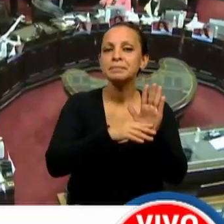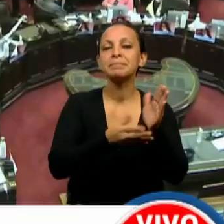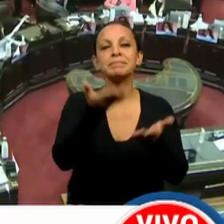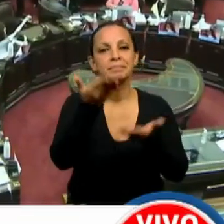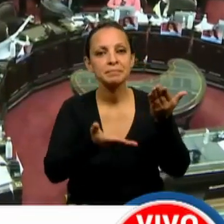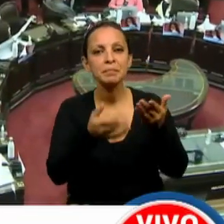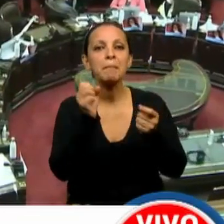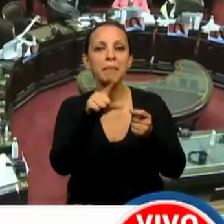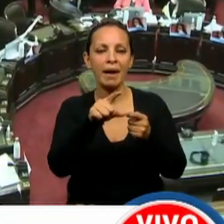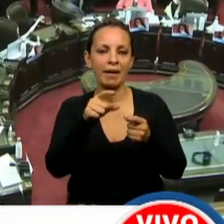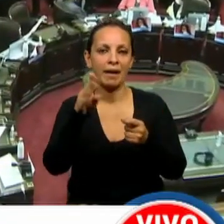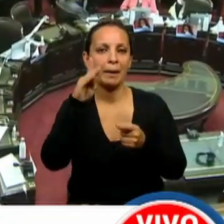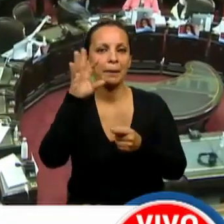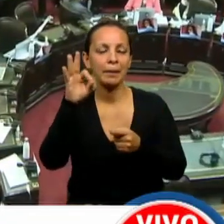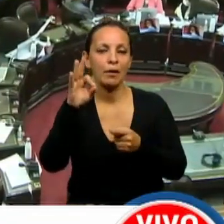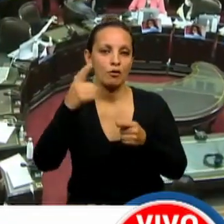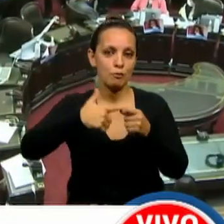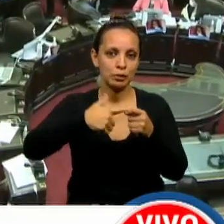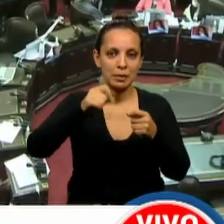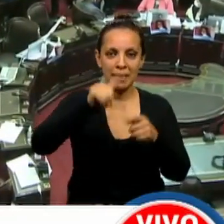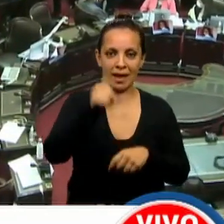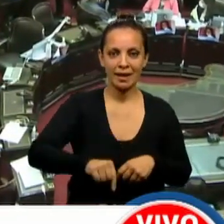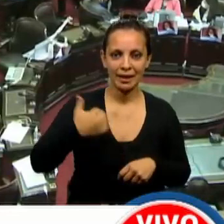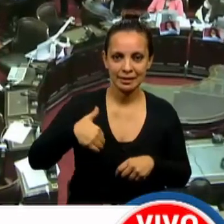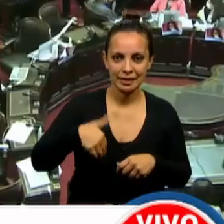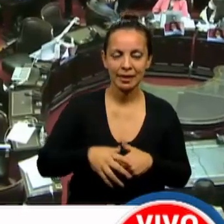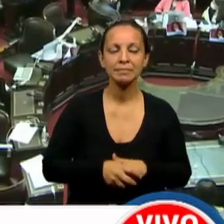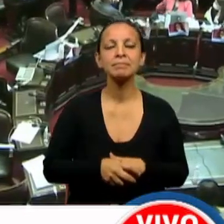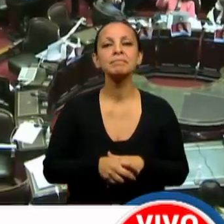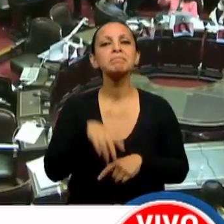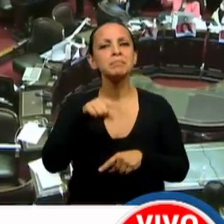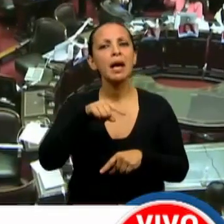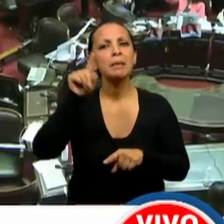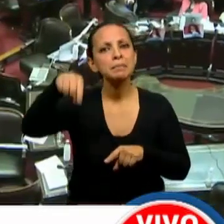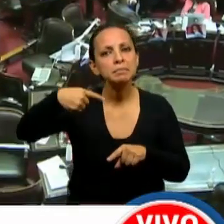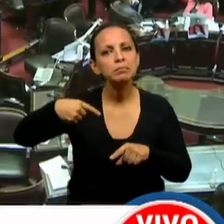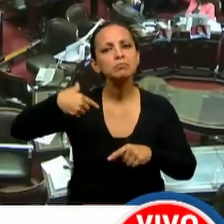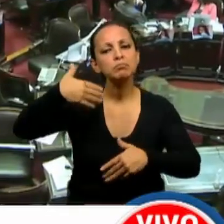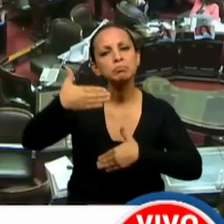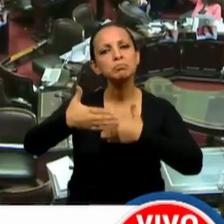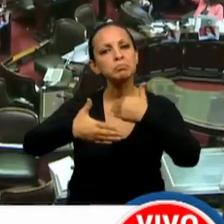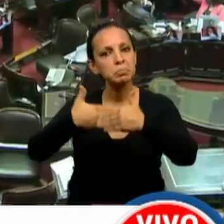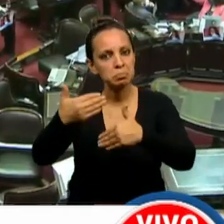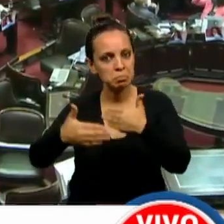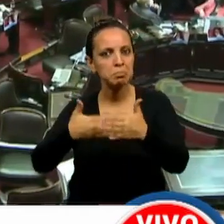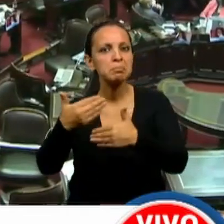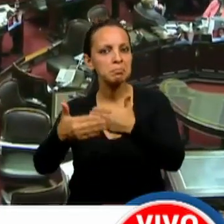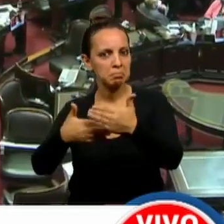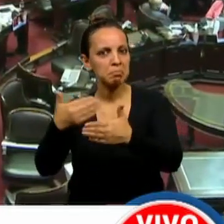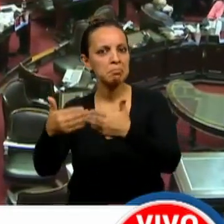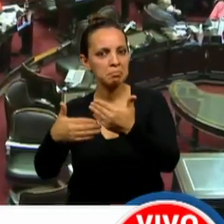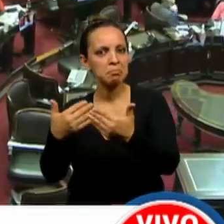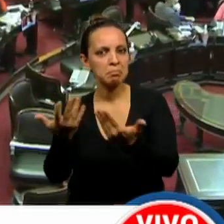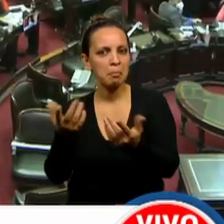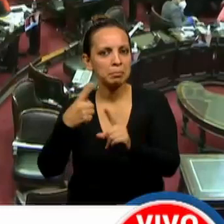surgimiento de los biocombustibles en nuestro país, y con ello generó un proceso virtuoso. Hoy